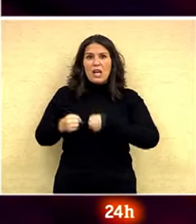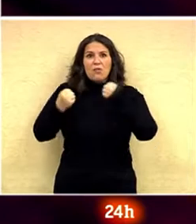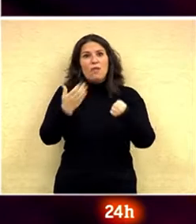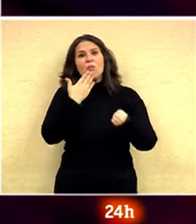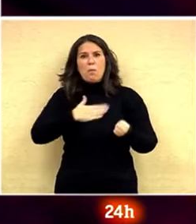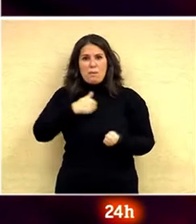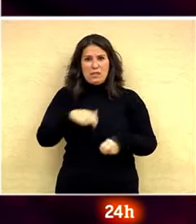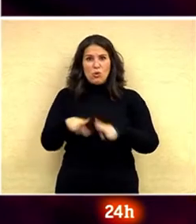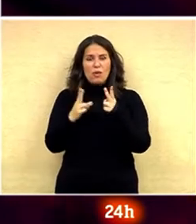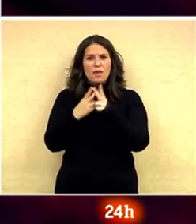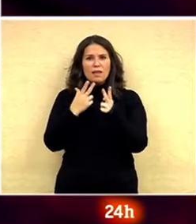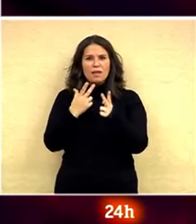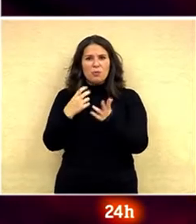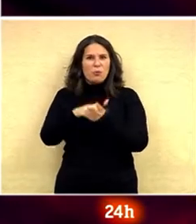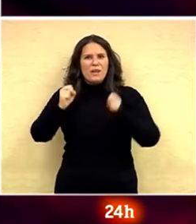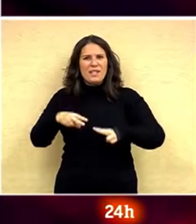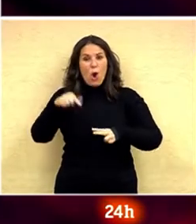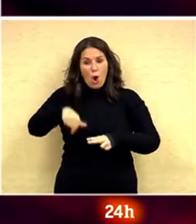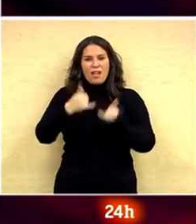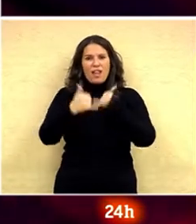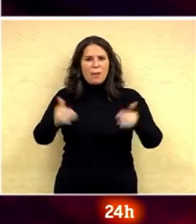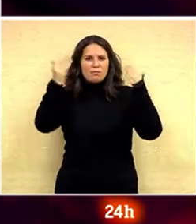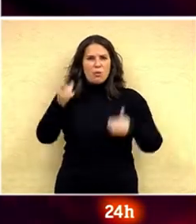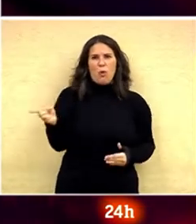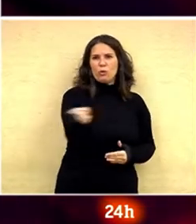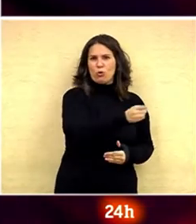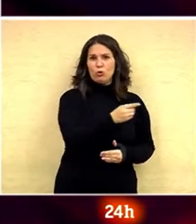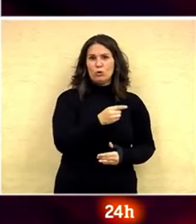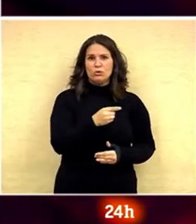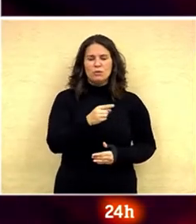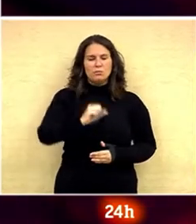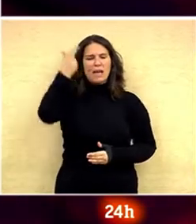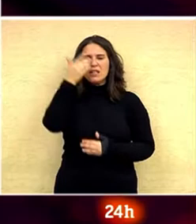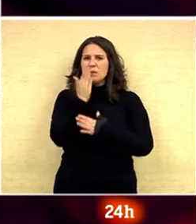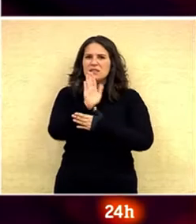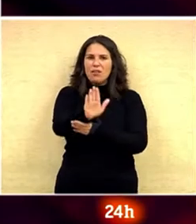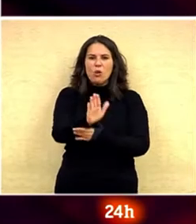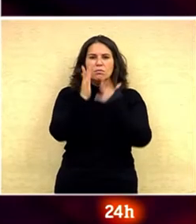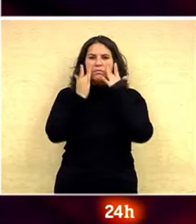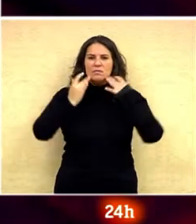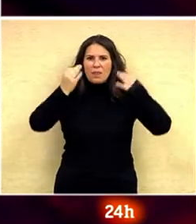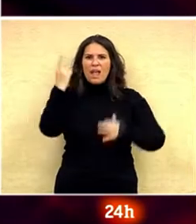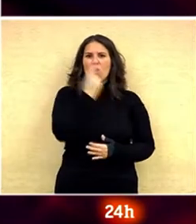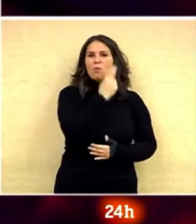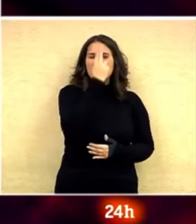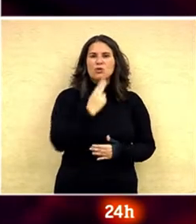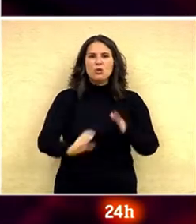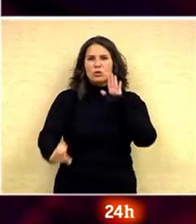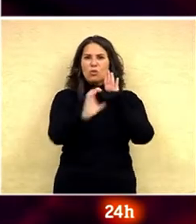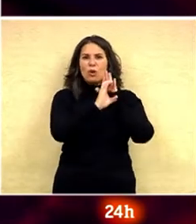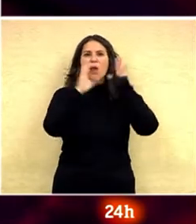sociedad, hoy sin duda es vuestro día. Y no hay en este 2020 mejor ni más fiel representación del